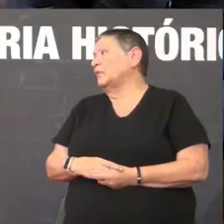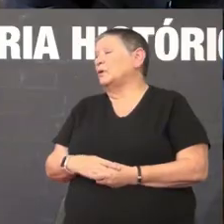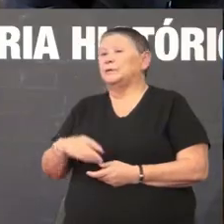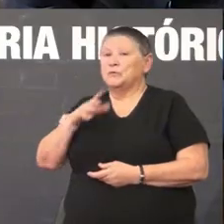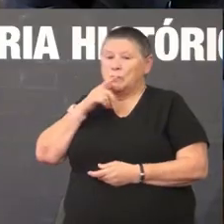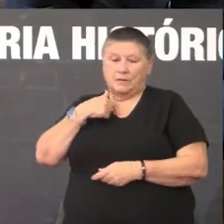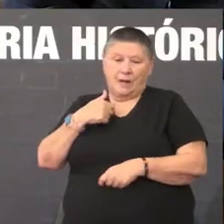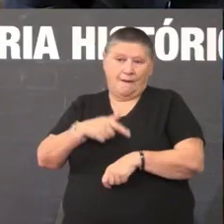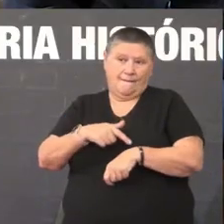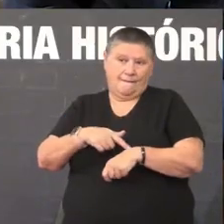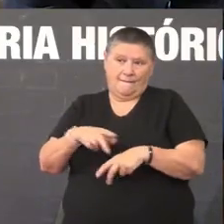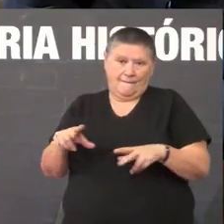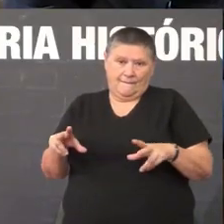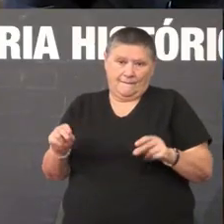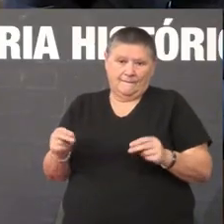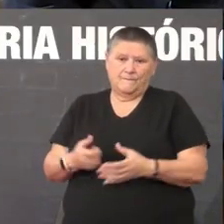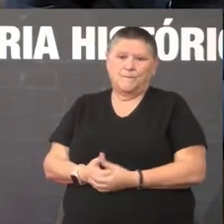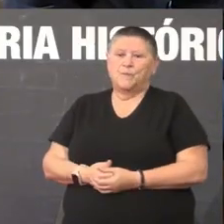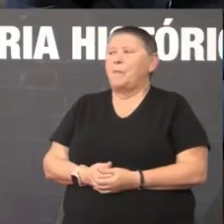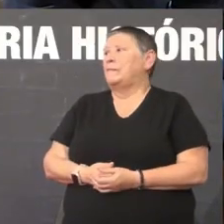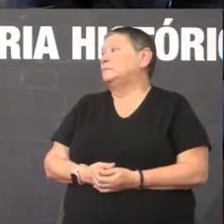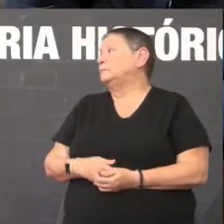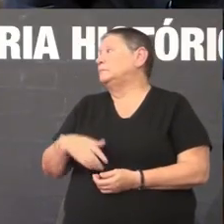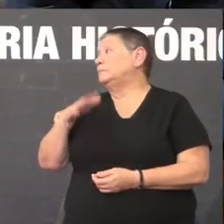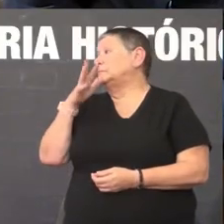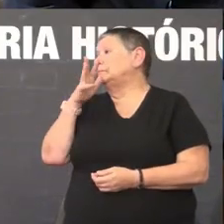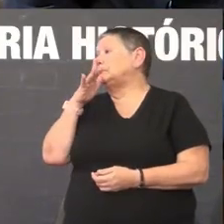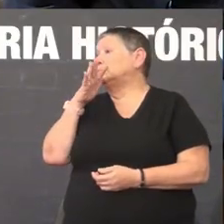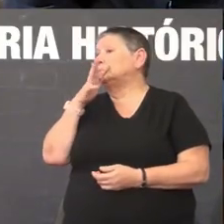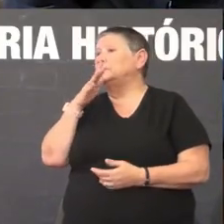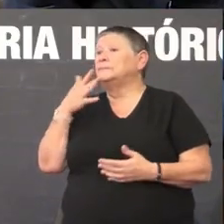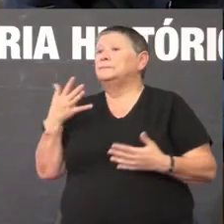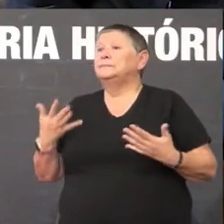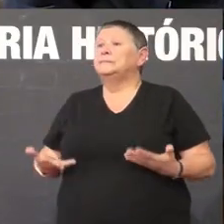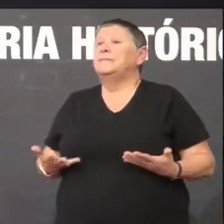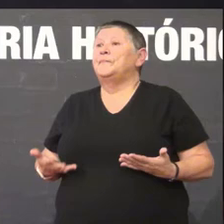acabo, que ahora mismo